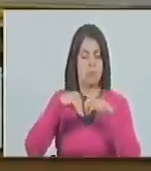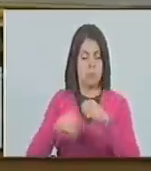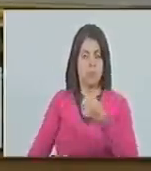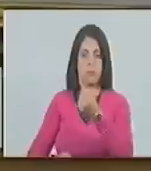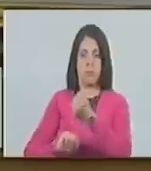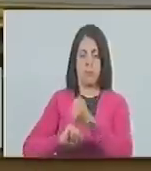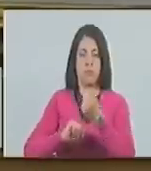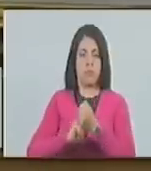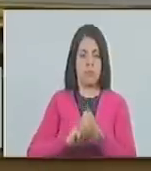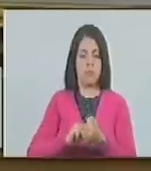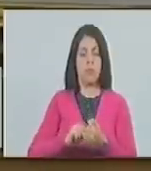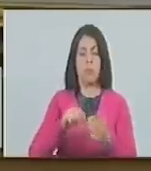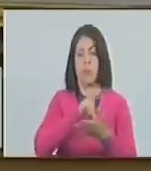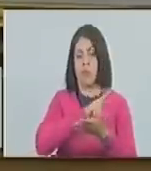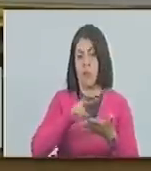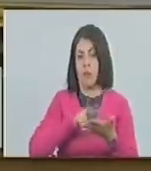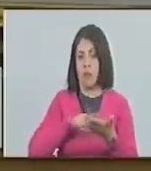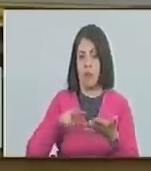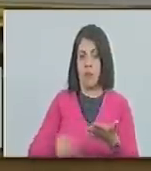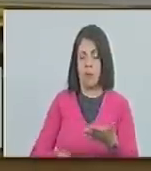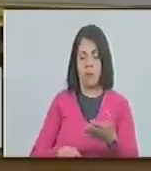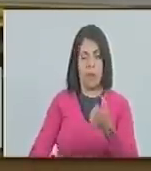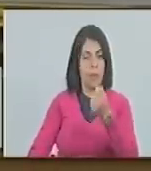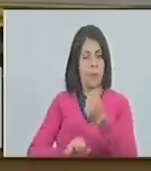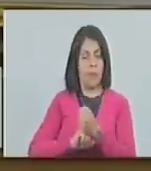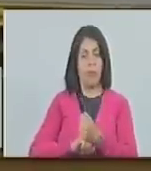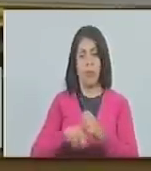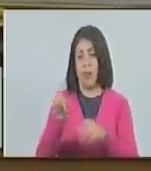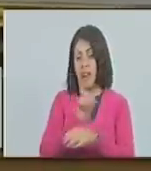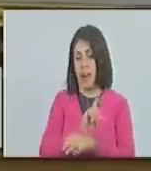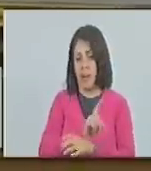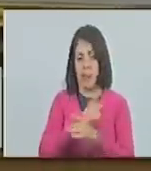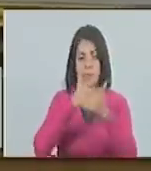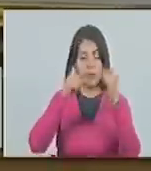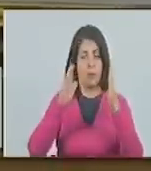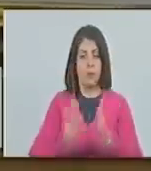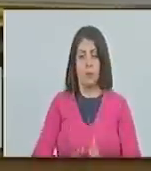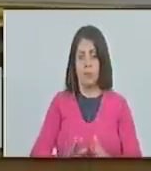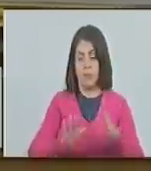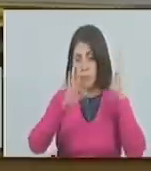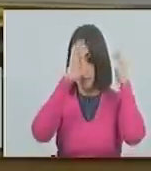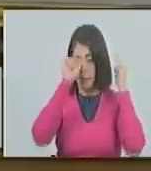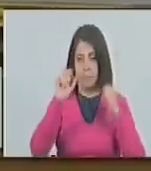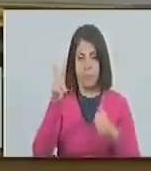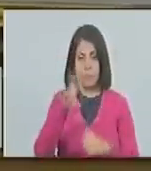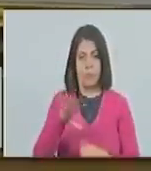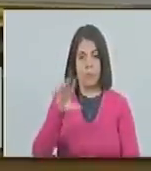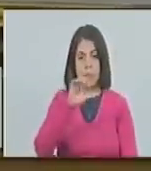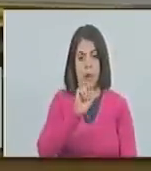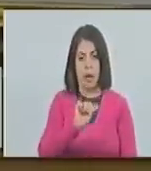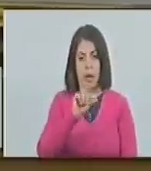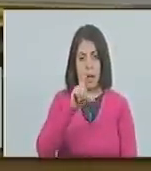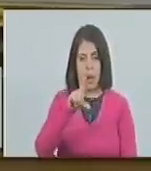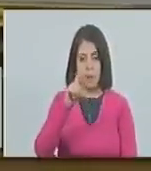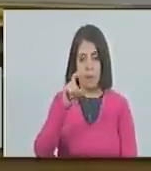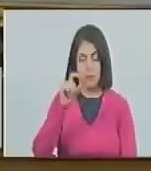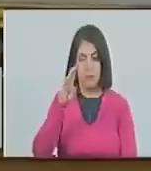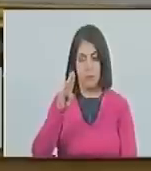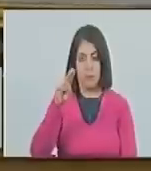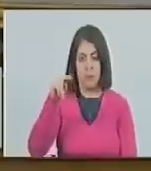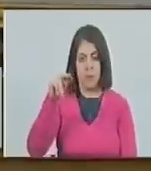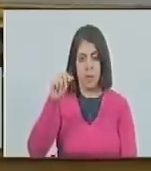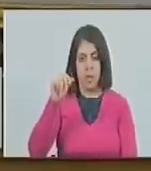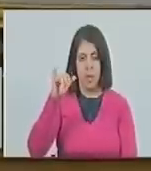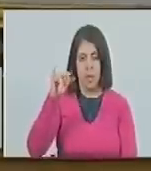favor del acuerdo leído en respaldo a la inmediata liberación del diplomático venezolano Alex